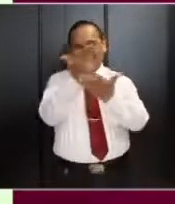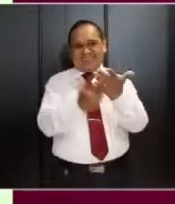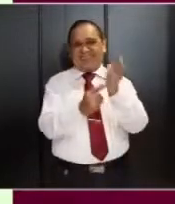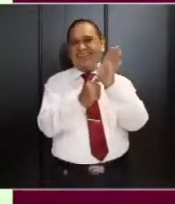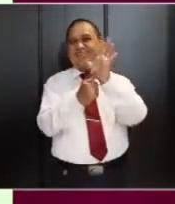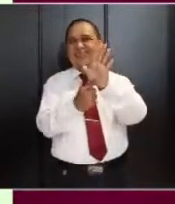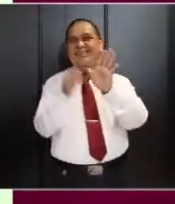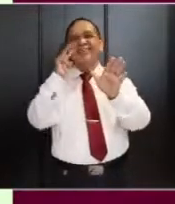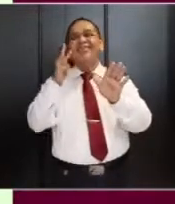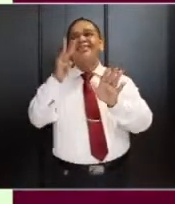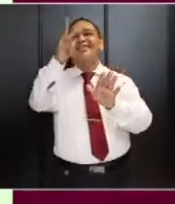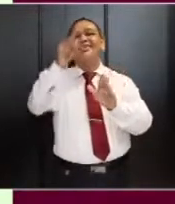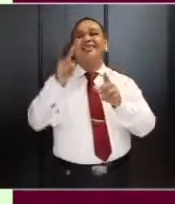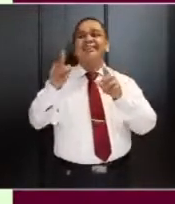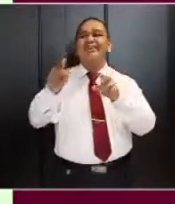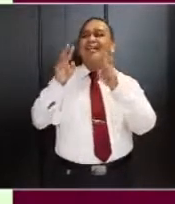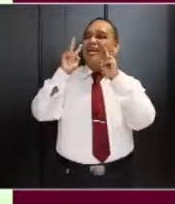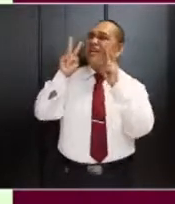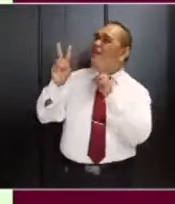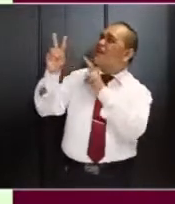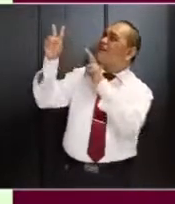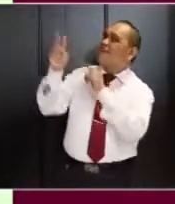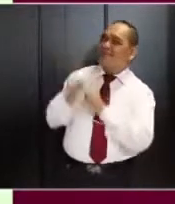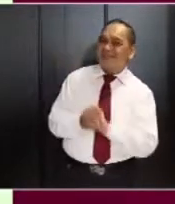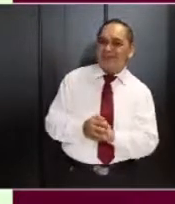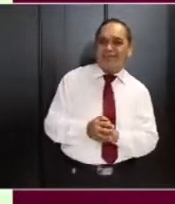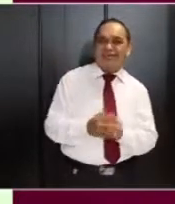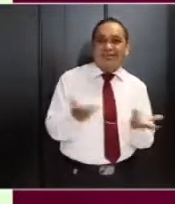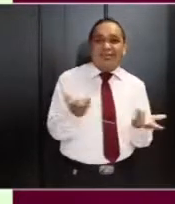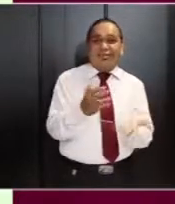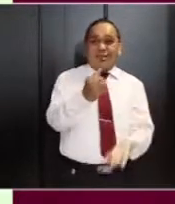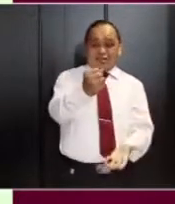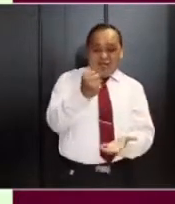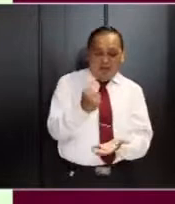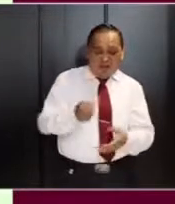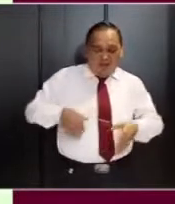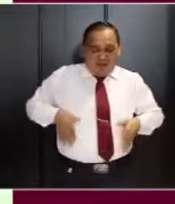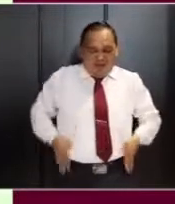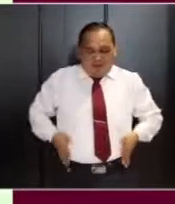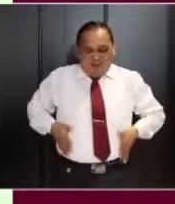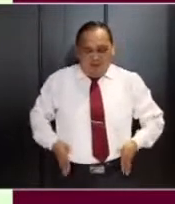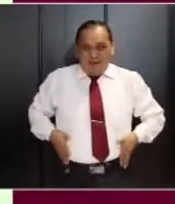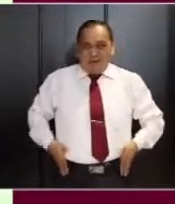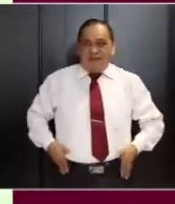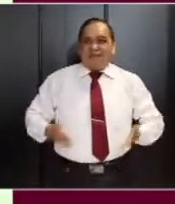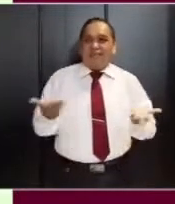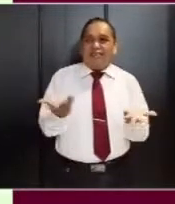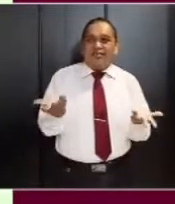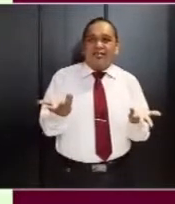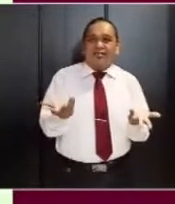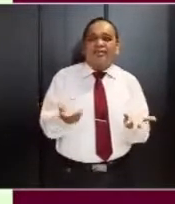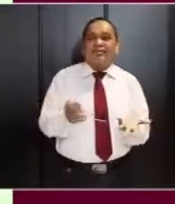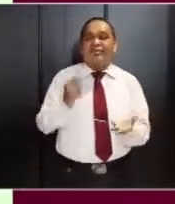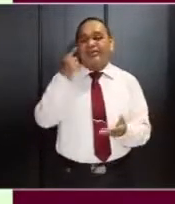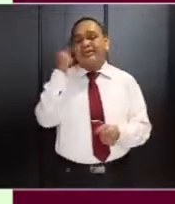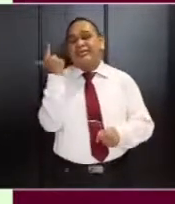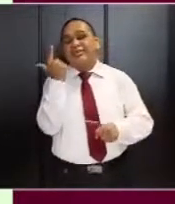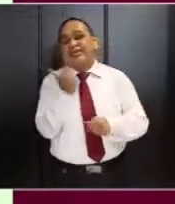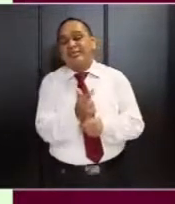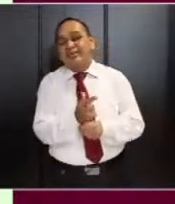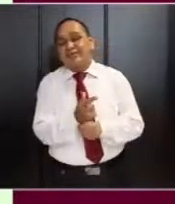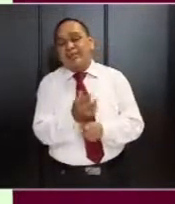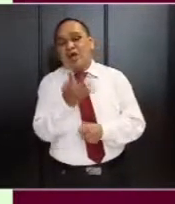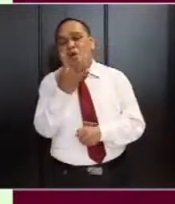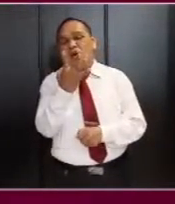certera caricatura de claro, Iris. Claro, donde lleva una bolsa, ya no puede más, ¿verdad? Y ay, persiguen a todo aquel que actúa diferente